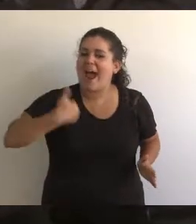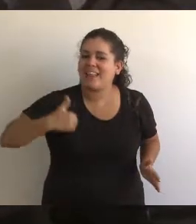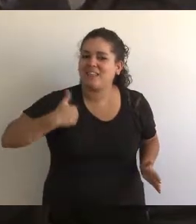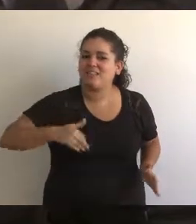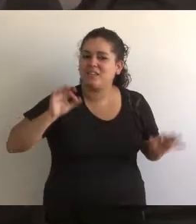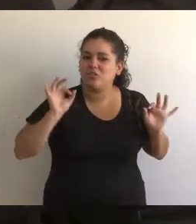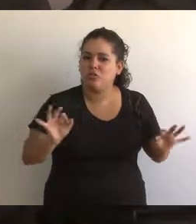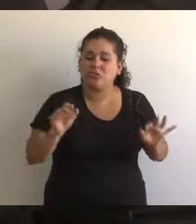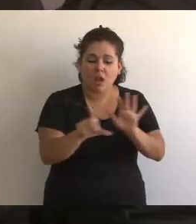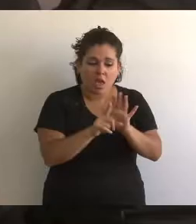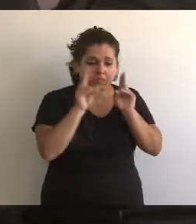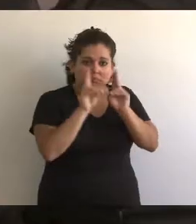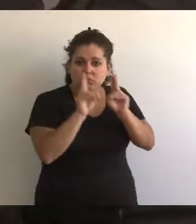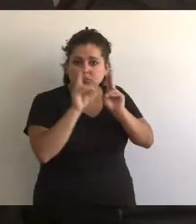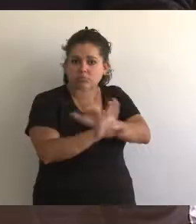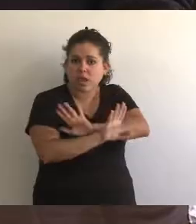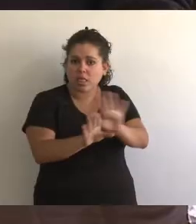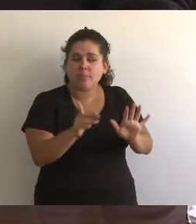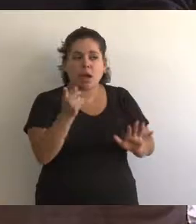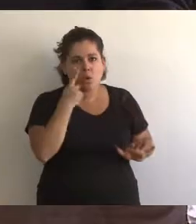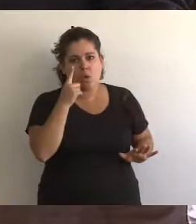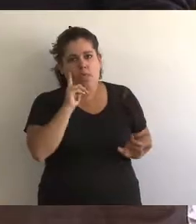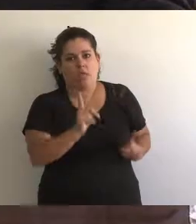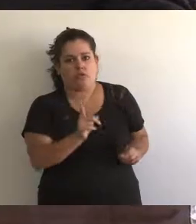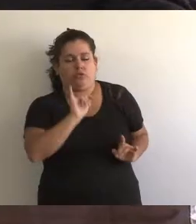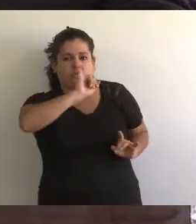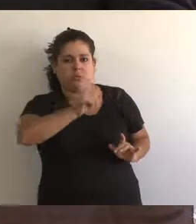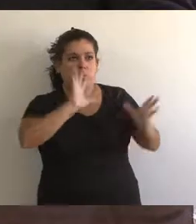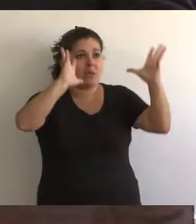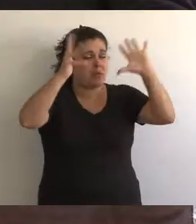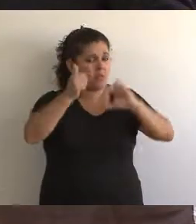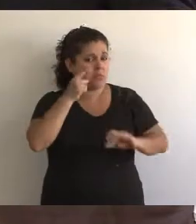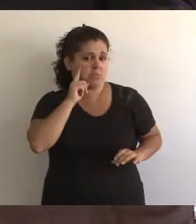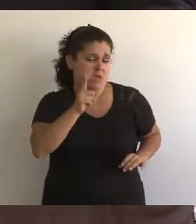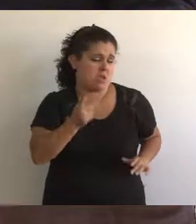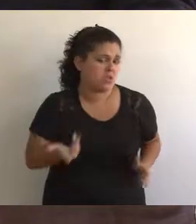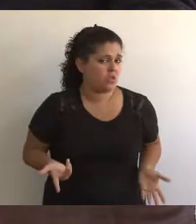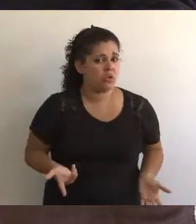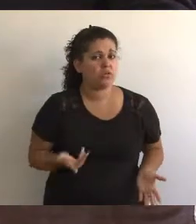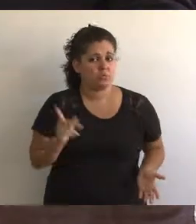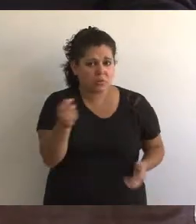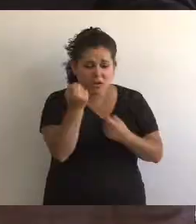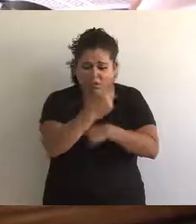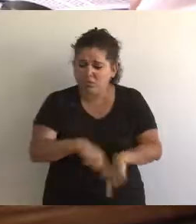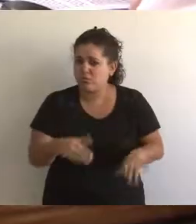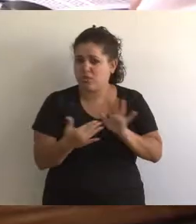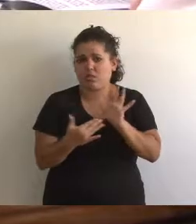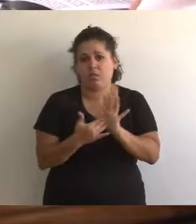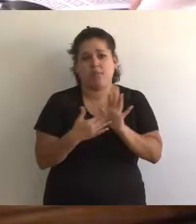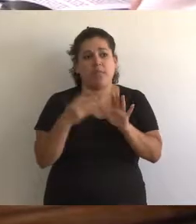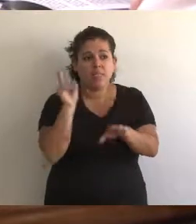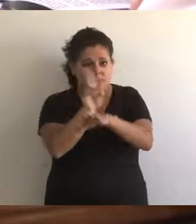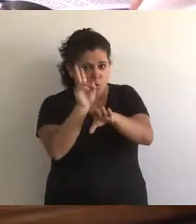deben manejarse con esa ley. Tenemos que ser cuidadosos. El medio ambiente es algo muy sensible porque tiene que ver con nuestros recursos. Hay